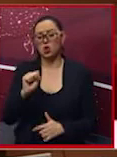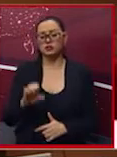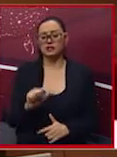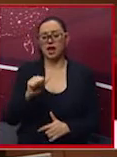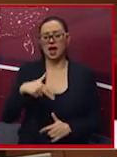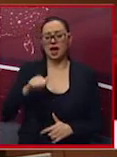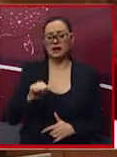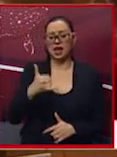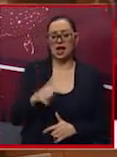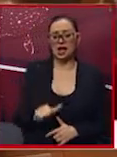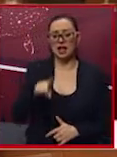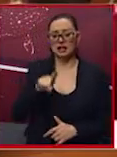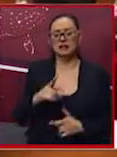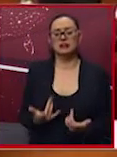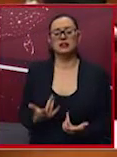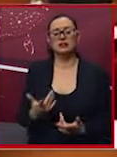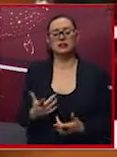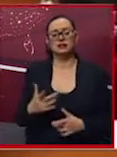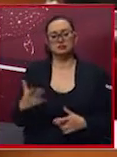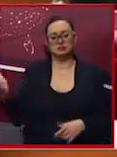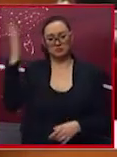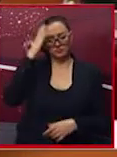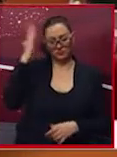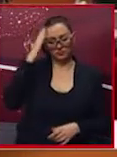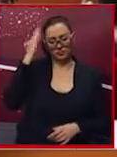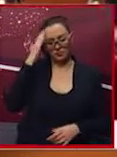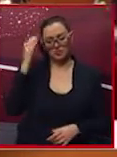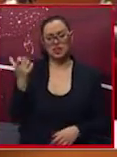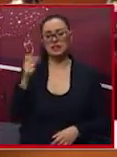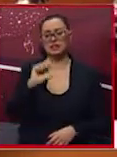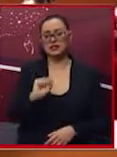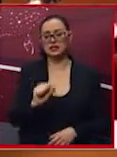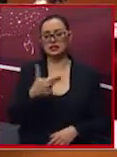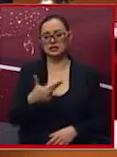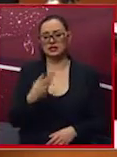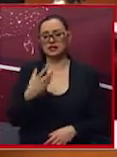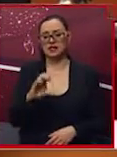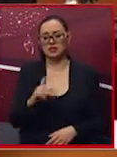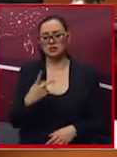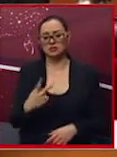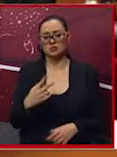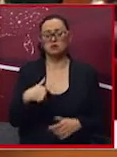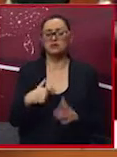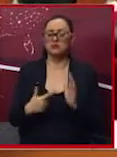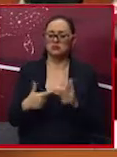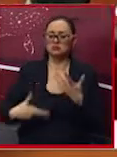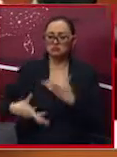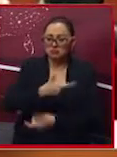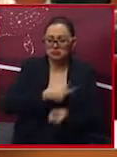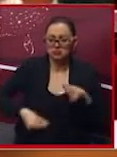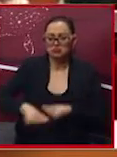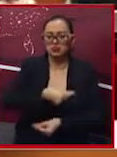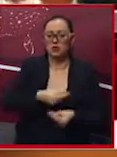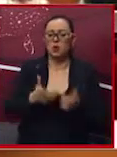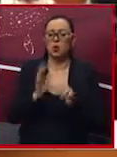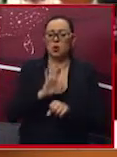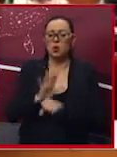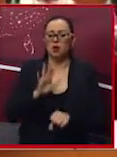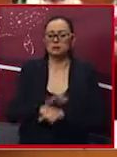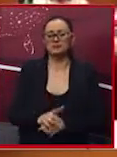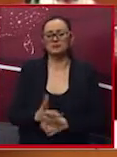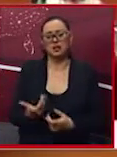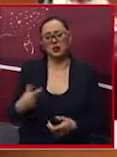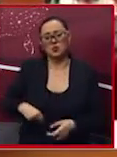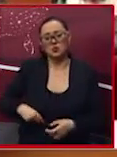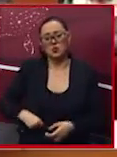Anaya, titular de la Secretaría de Hacienda y Crédito Público, aseguró que gran parte de los resultados económicos nacionales fue la caída del